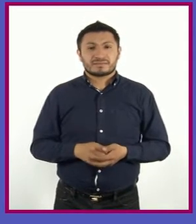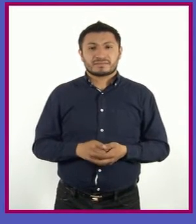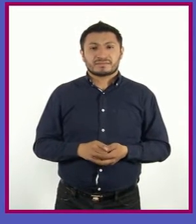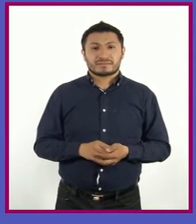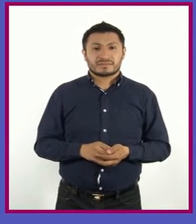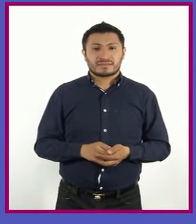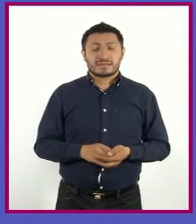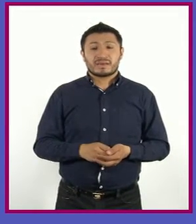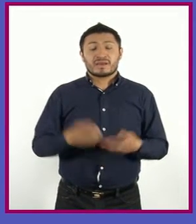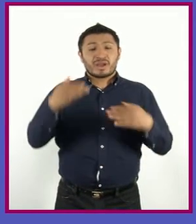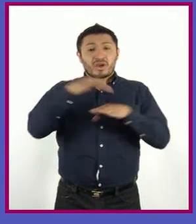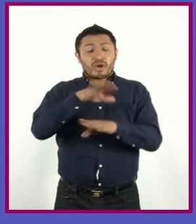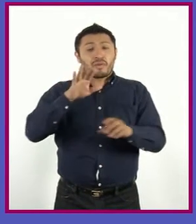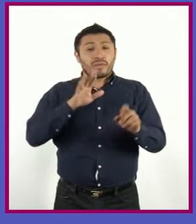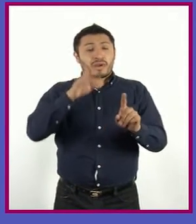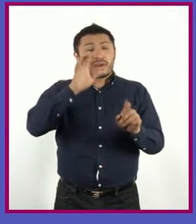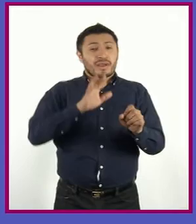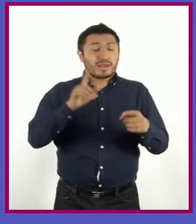o de quién se habla.